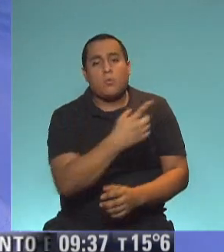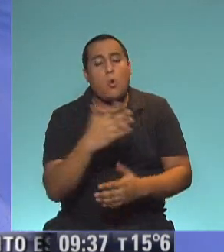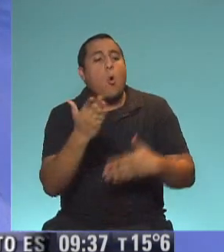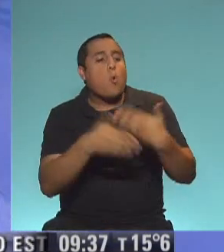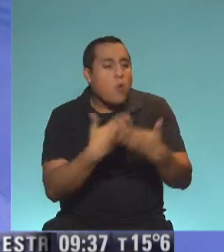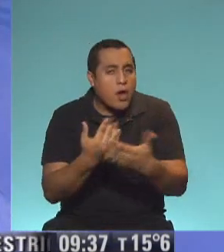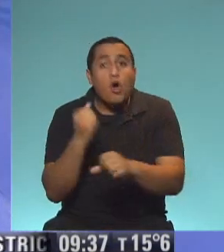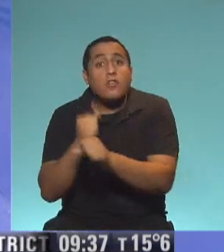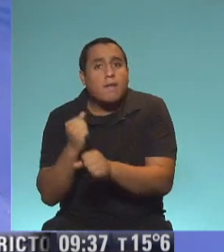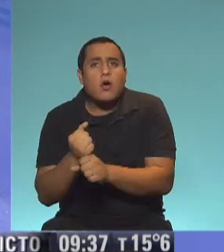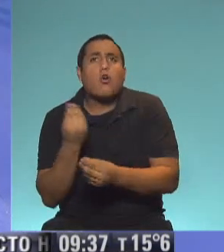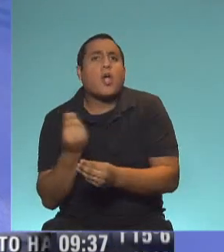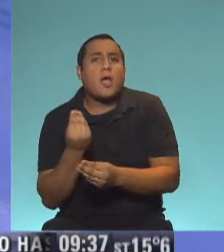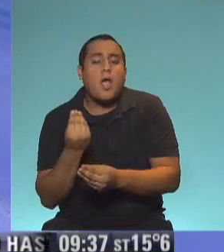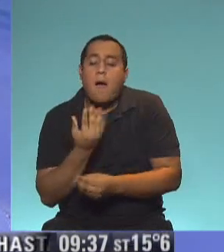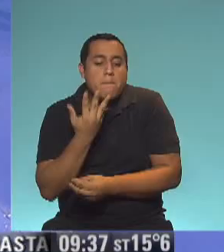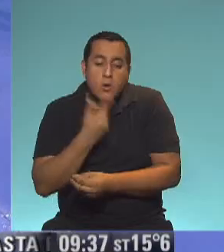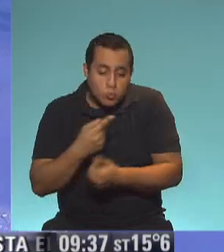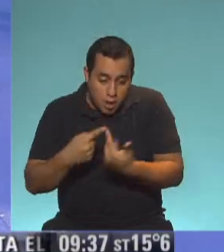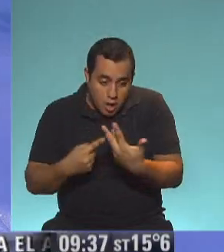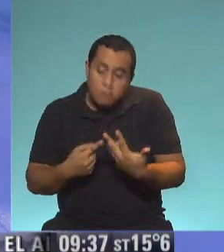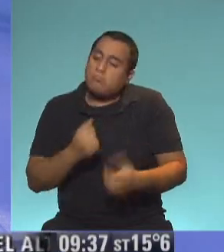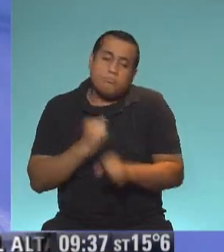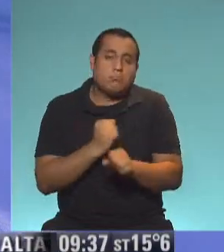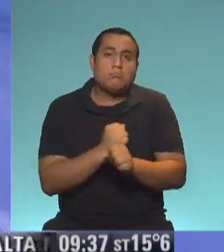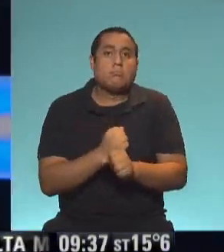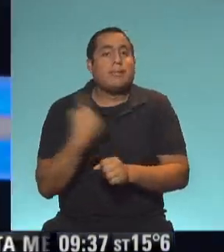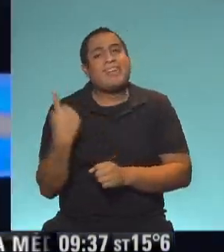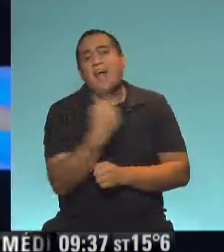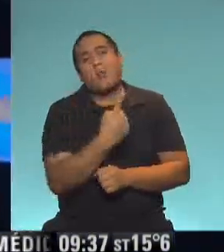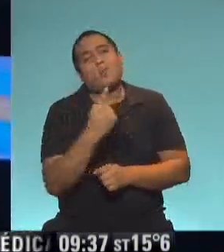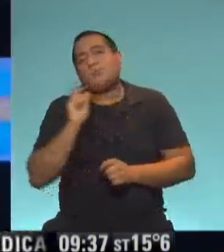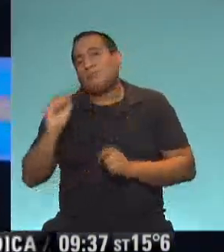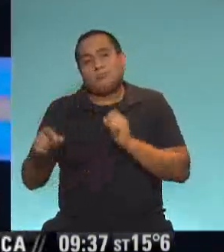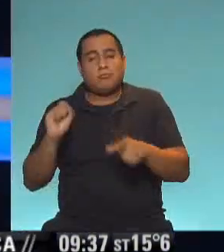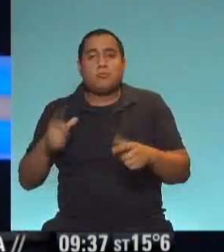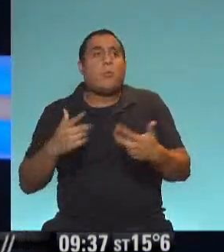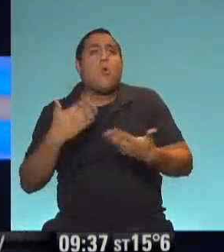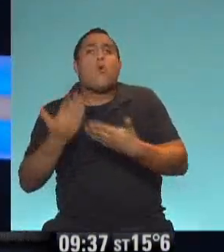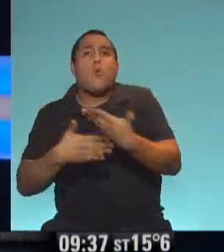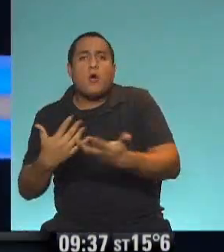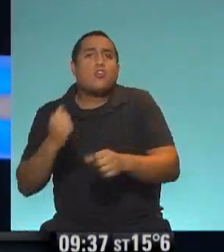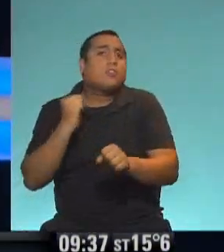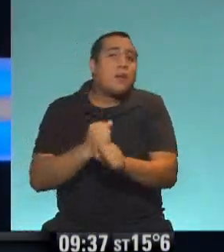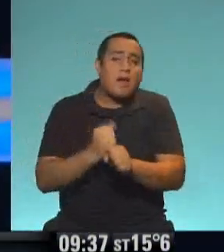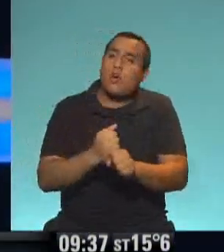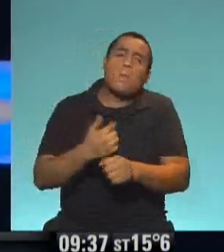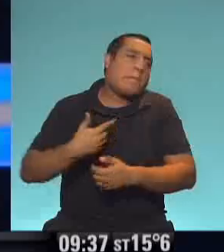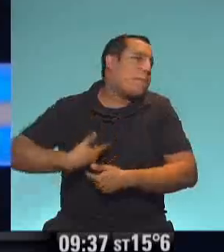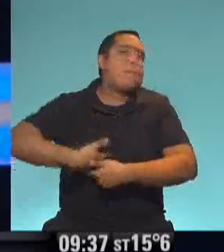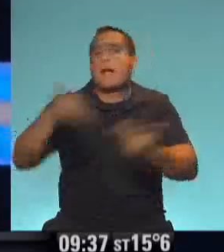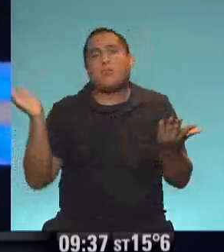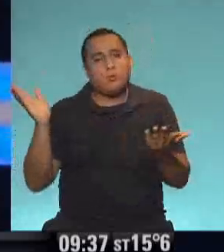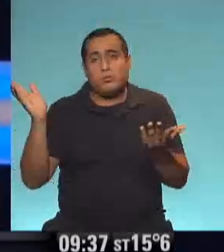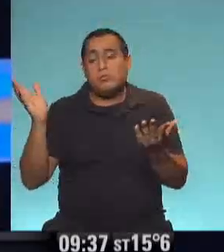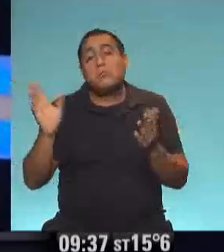a lo que le gusta. Exacto. Que es lo más lindo. Yo, ¿saben qué creo? Que siempre los juegos y los trabajos fueron para todos. Solamente